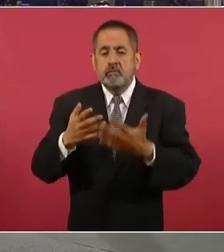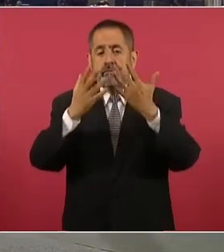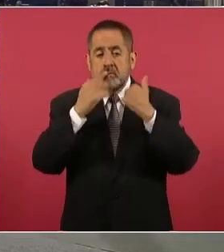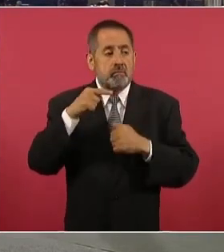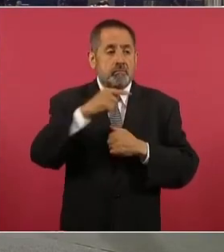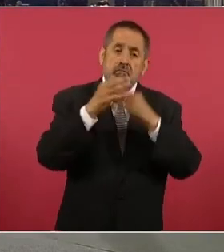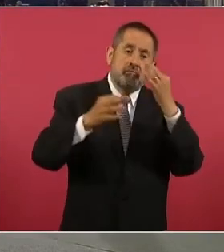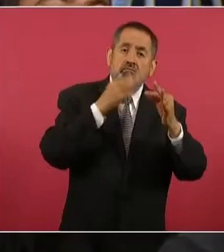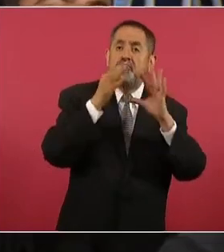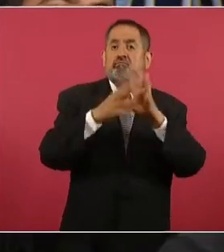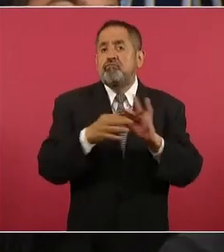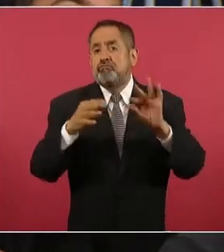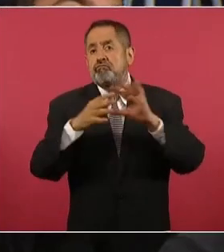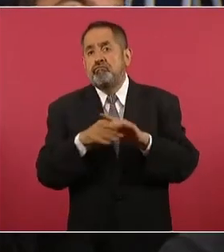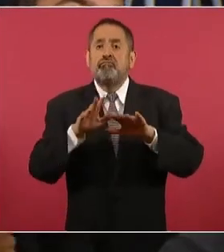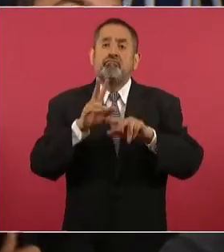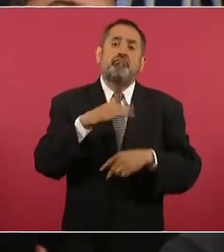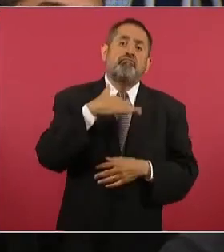corrupción,